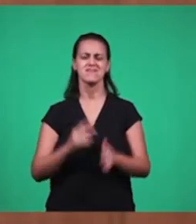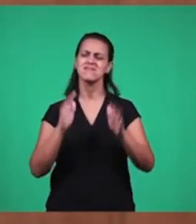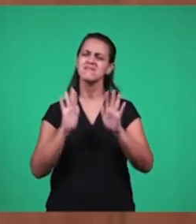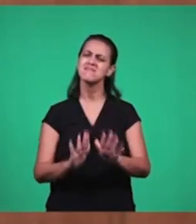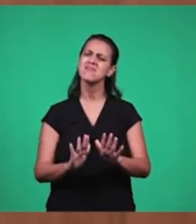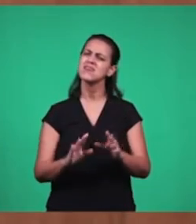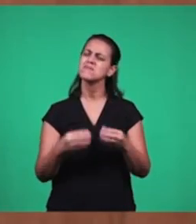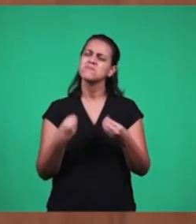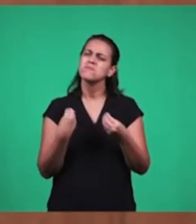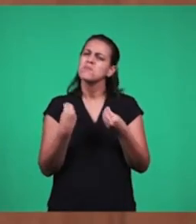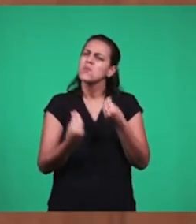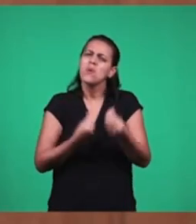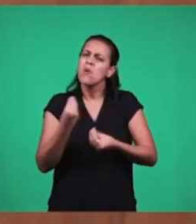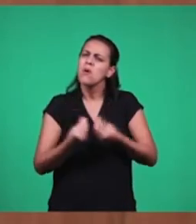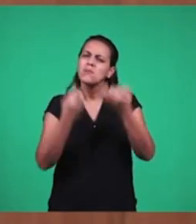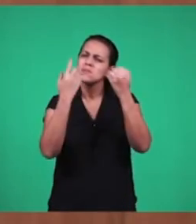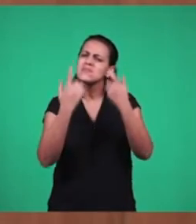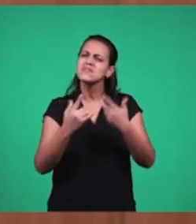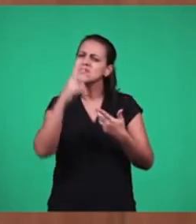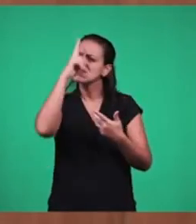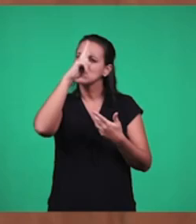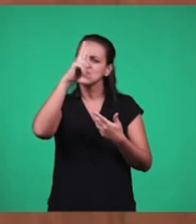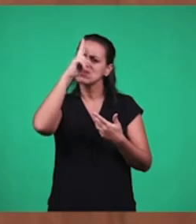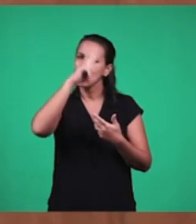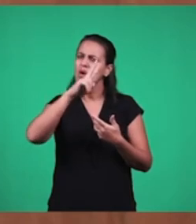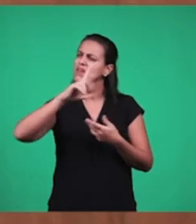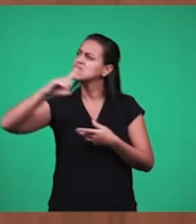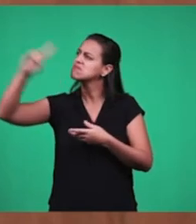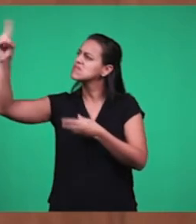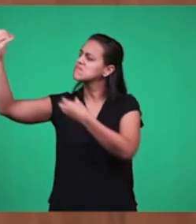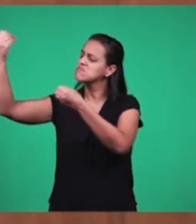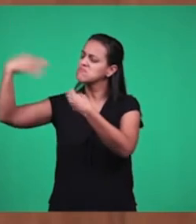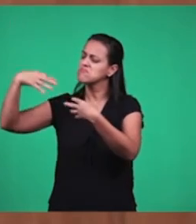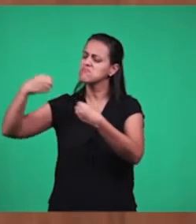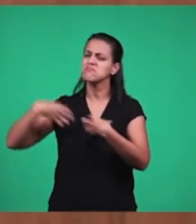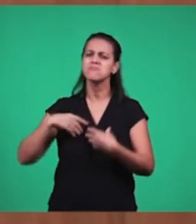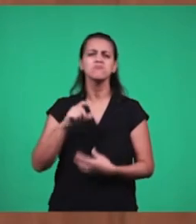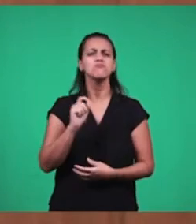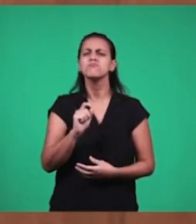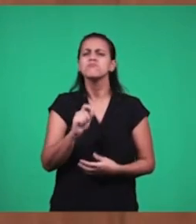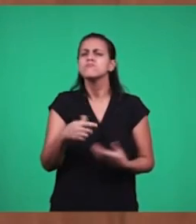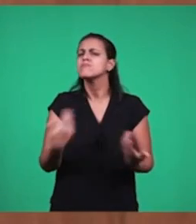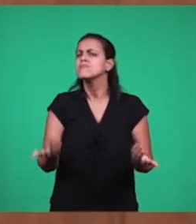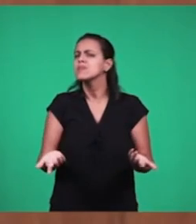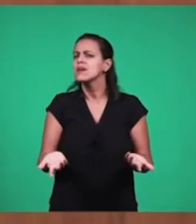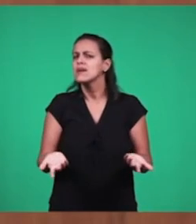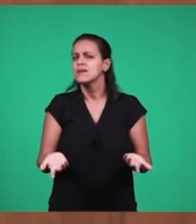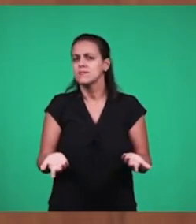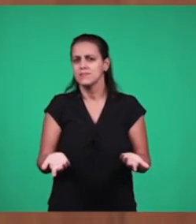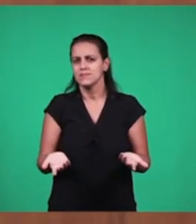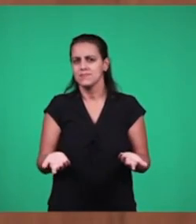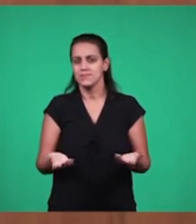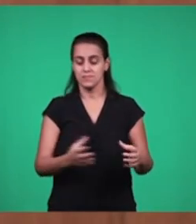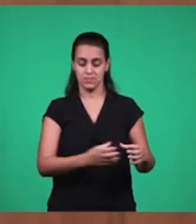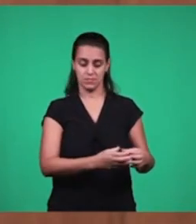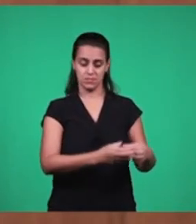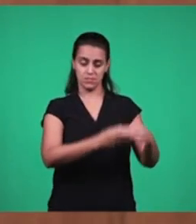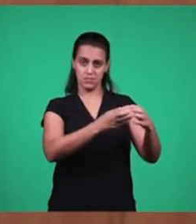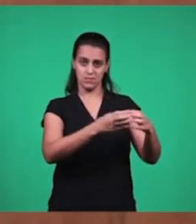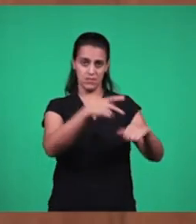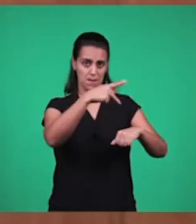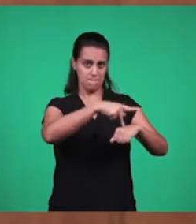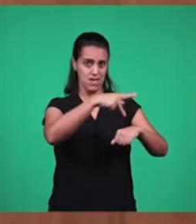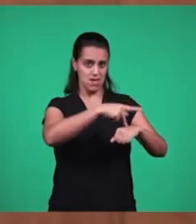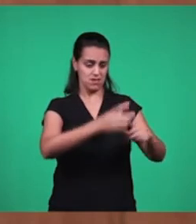entonces, ¿qué quiere decir para nosotros esta historia? Lo que Dios quiere enseñarnos con esta historia es que